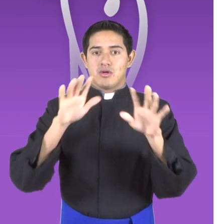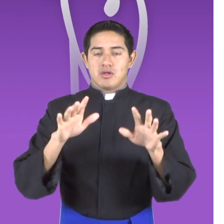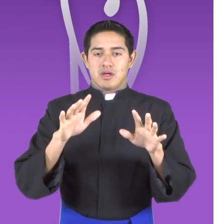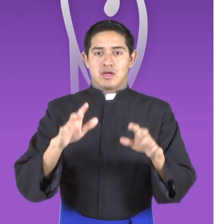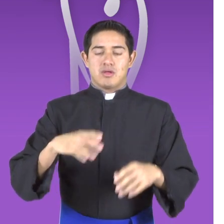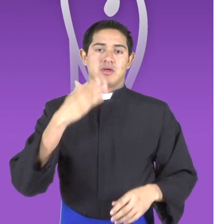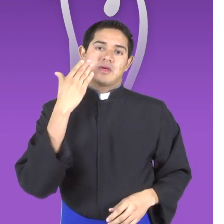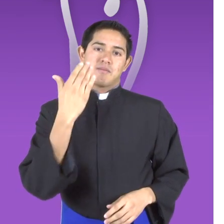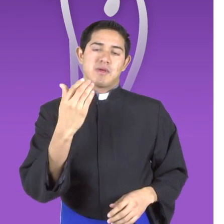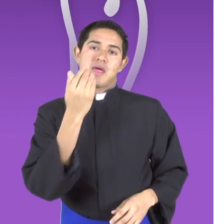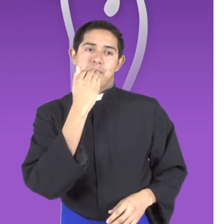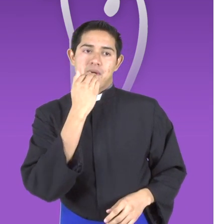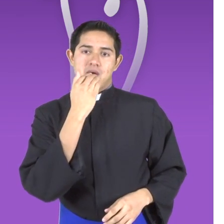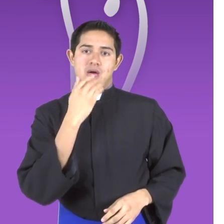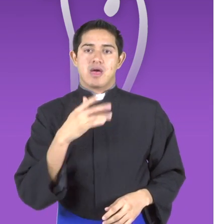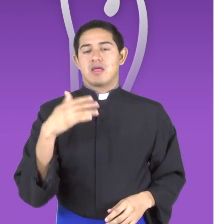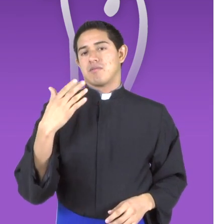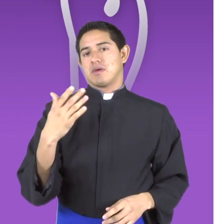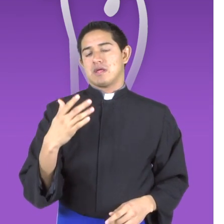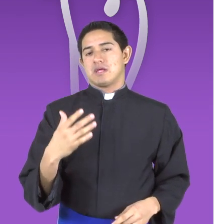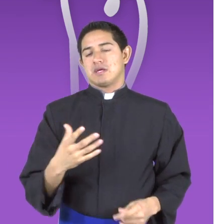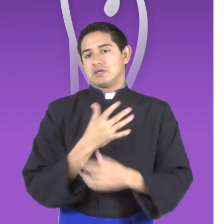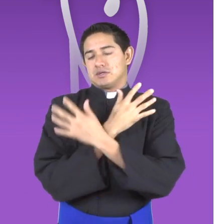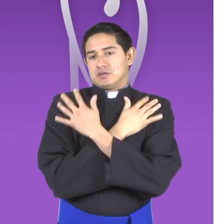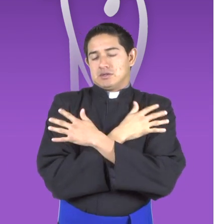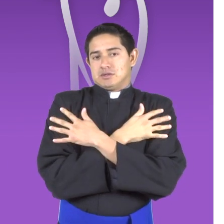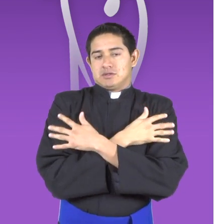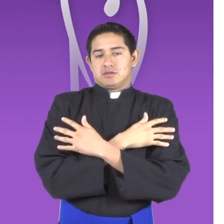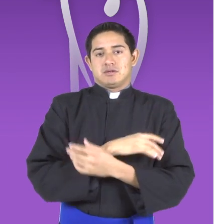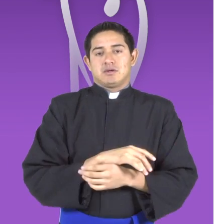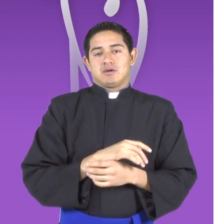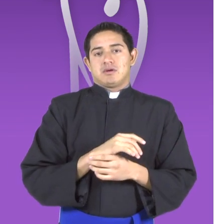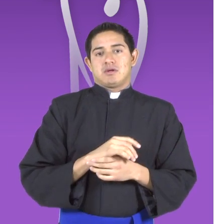un pedazo de pan, que se está pidiendo tal vez una cobija,